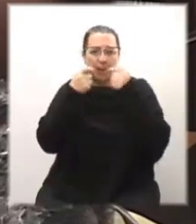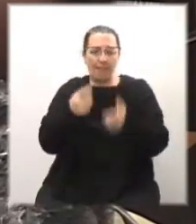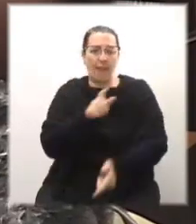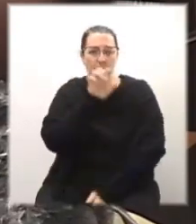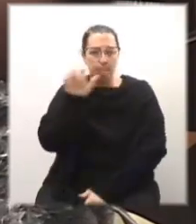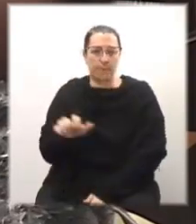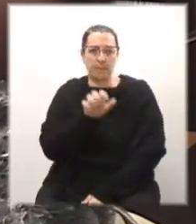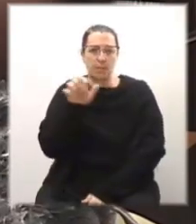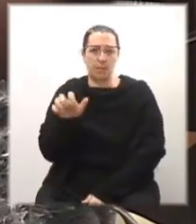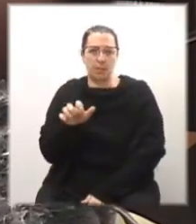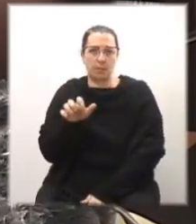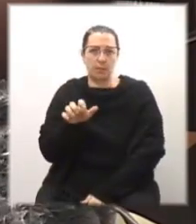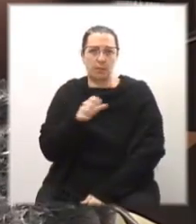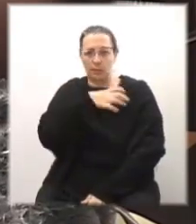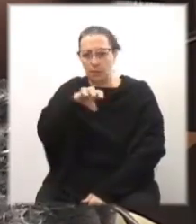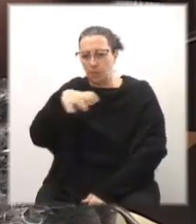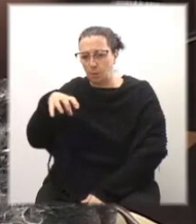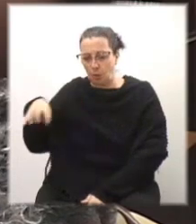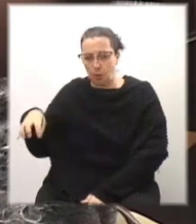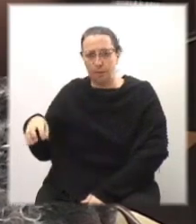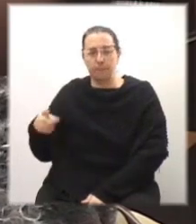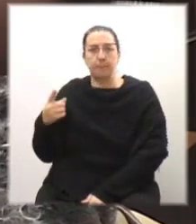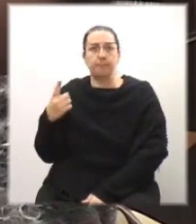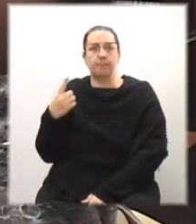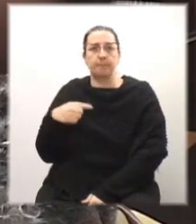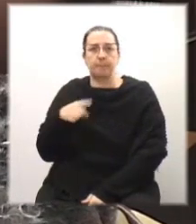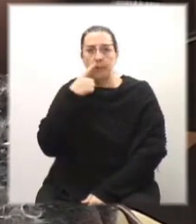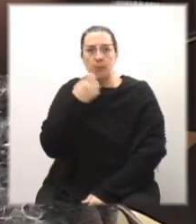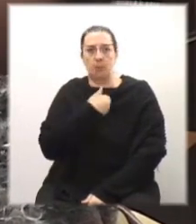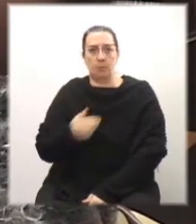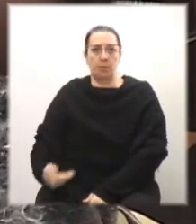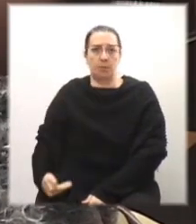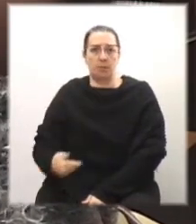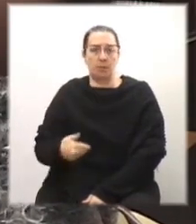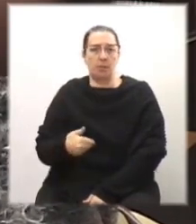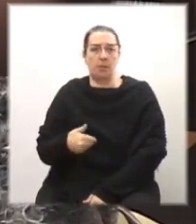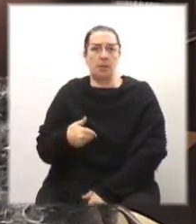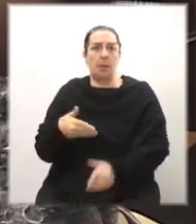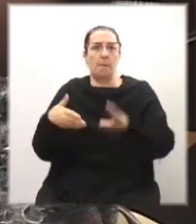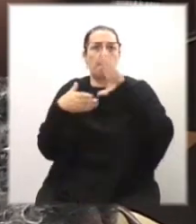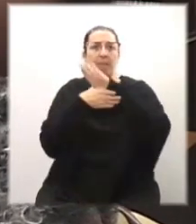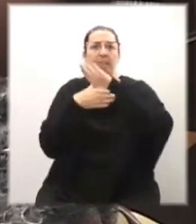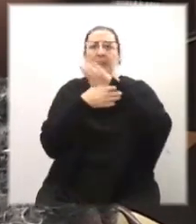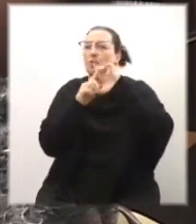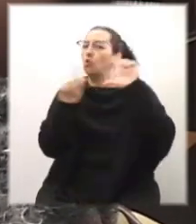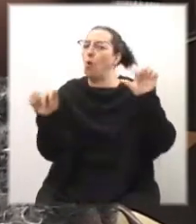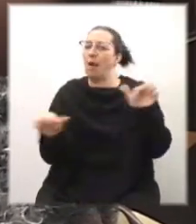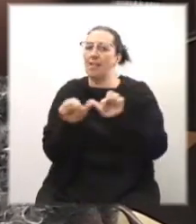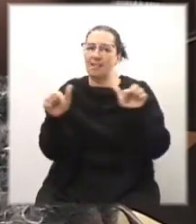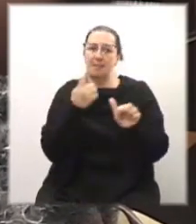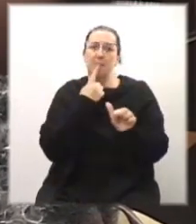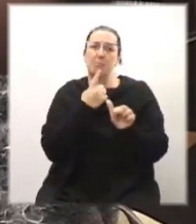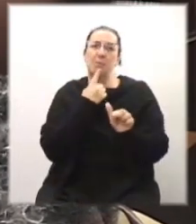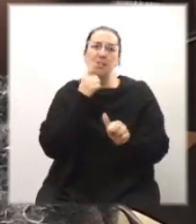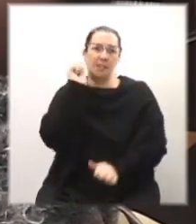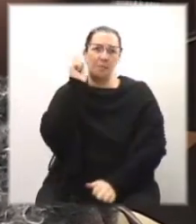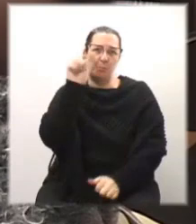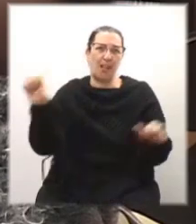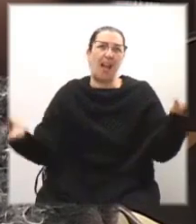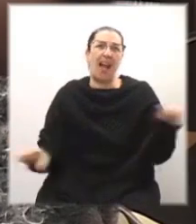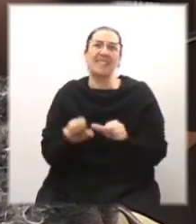empresa distribuidora. Señor presidente, el MIDES no hace políticas públicas, hace